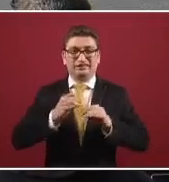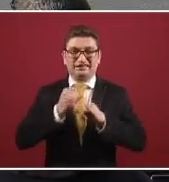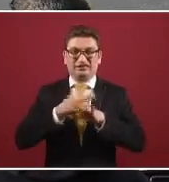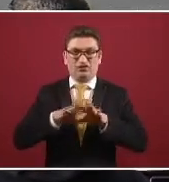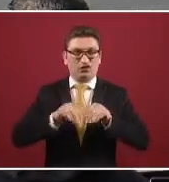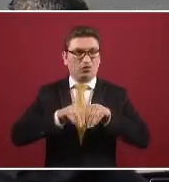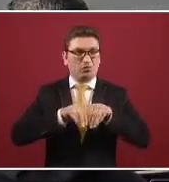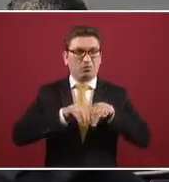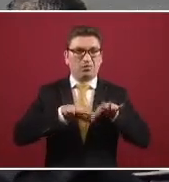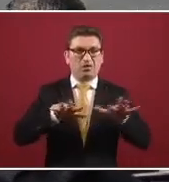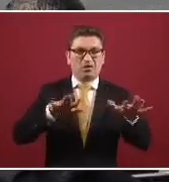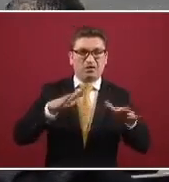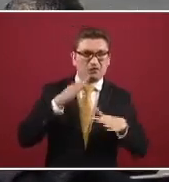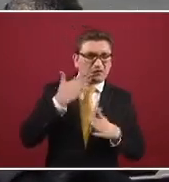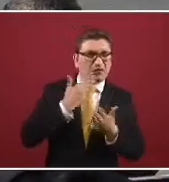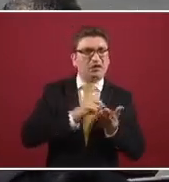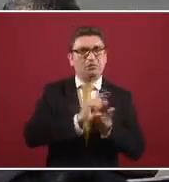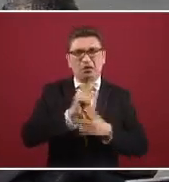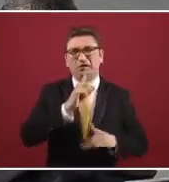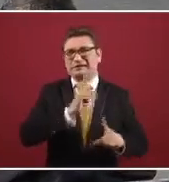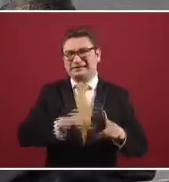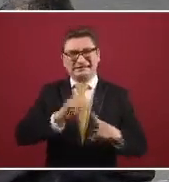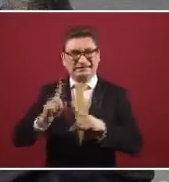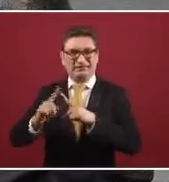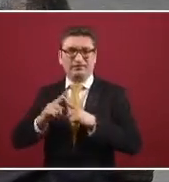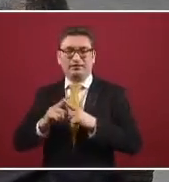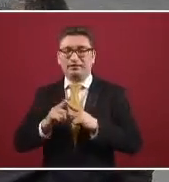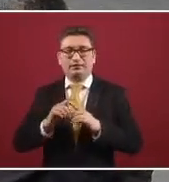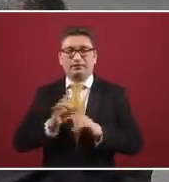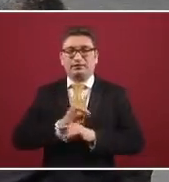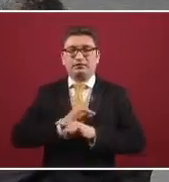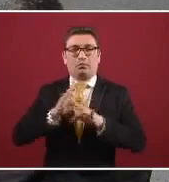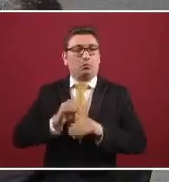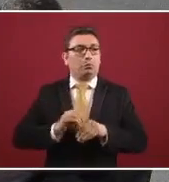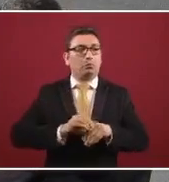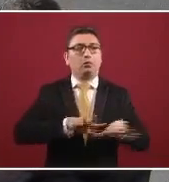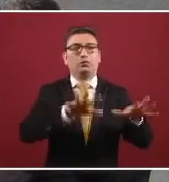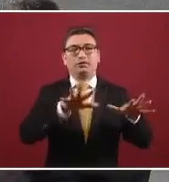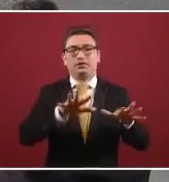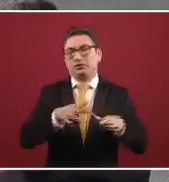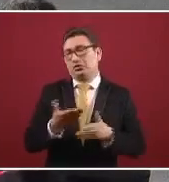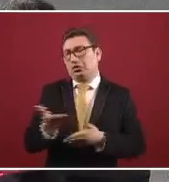entonces los medios, vamos a decir, convencionales,